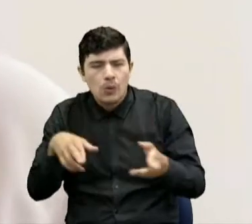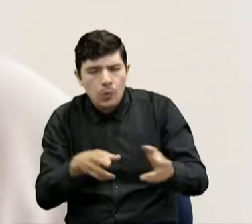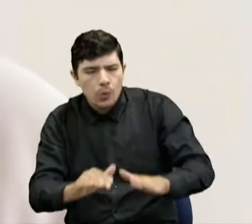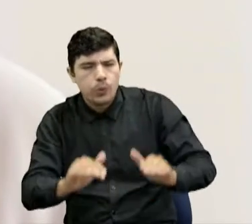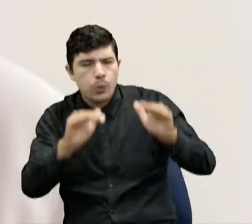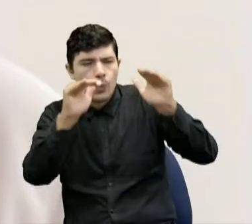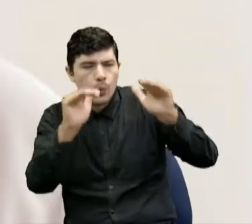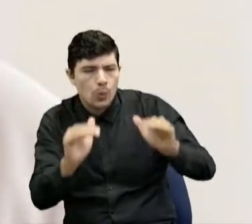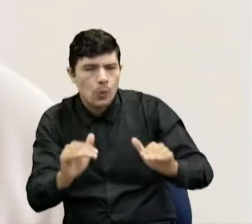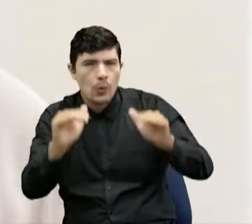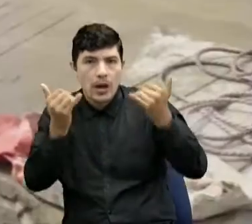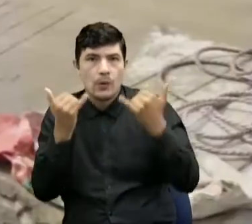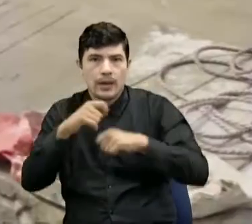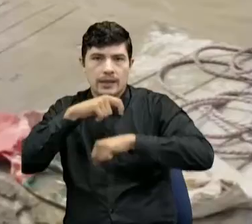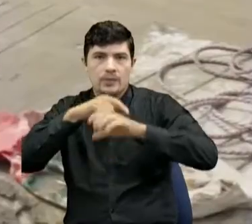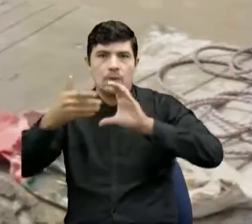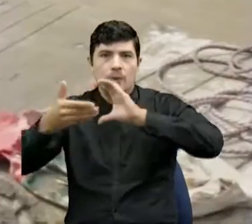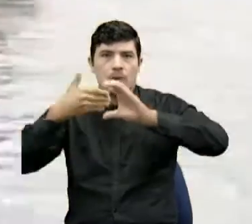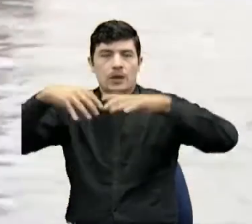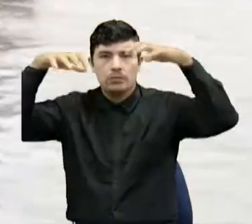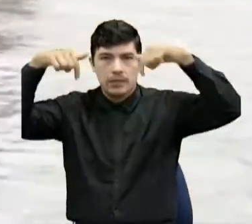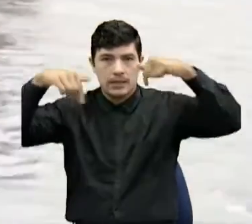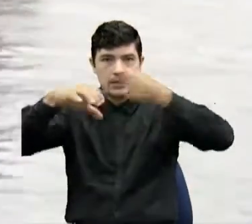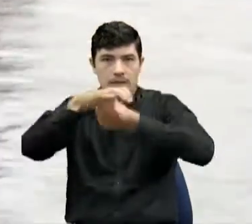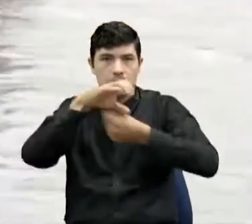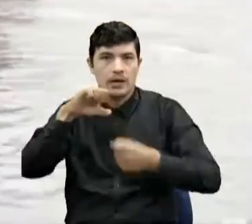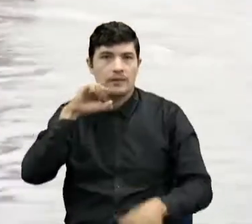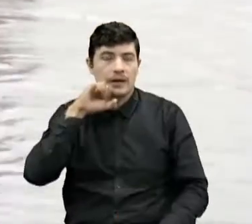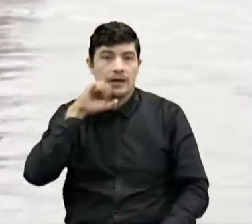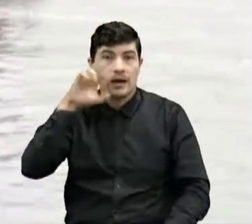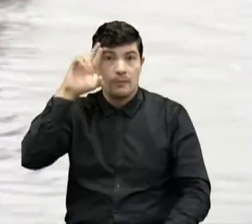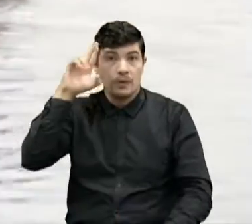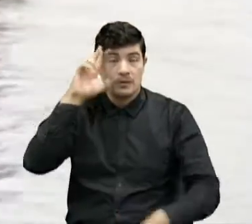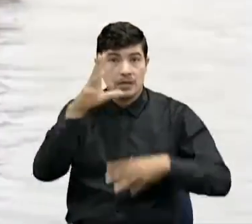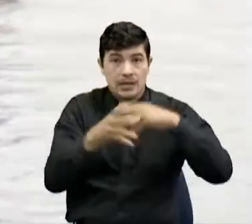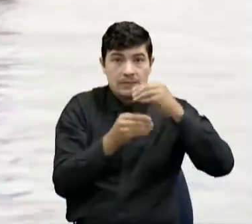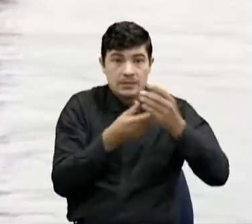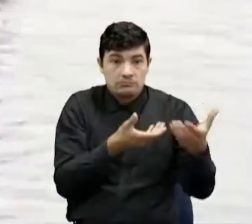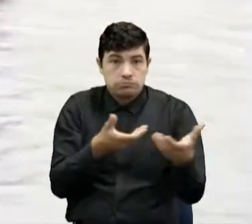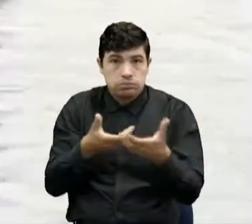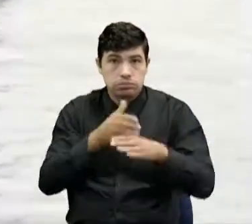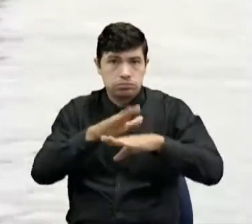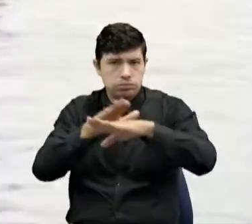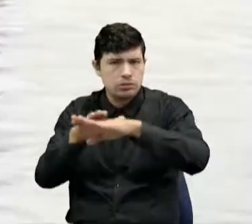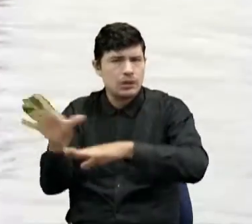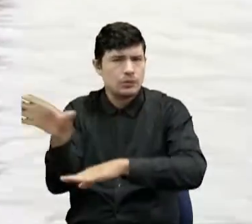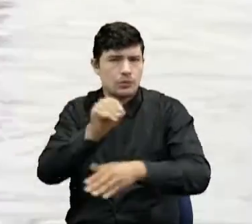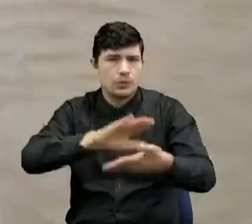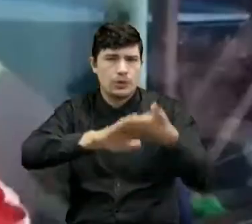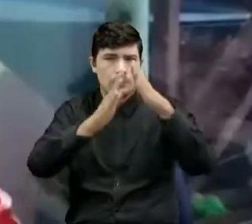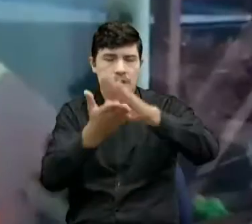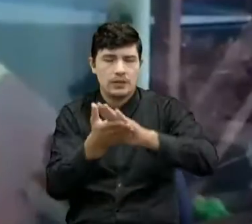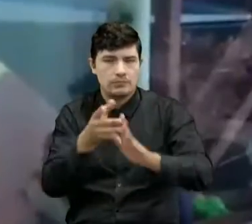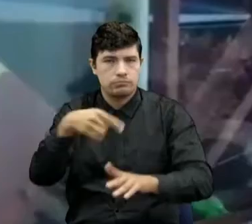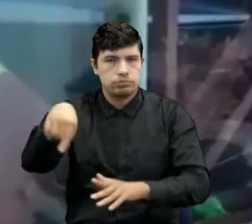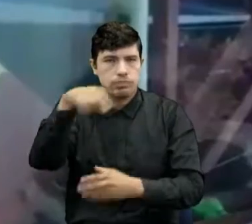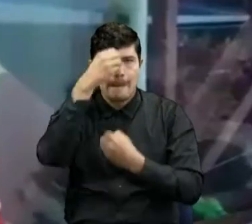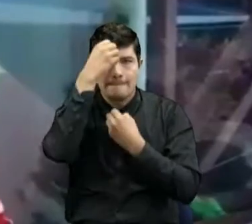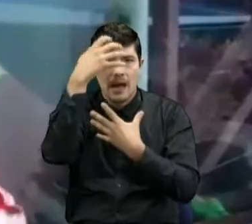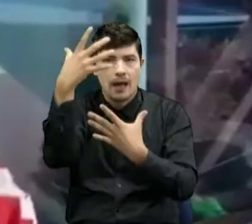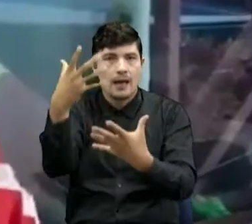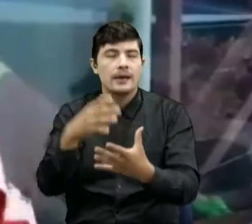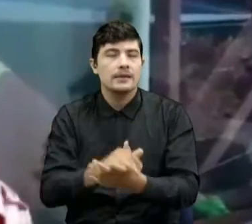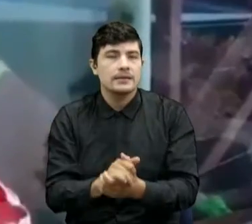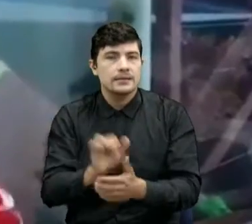comportando esta temporada de lluvias en la ciudad. Por su parte, el Cuerpo de Bomberos hace un llamado a toda la comunidad. Asimismo, queremos recordar